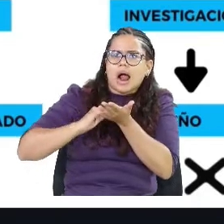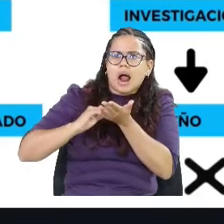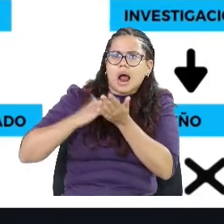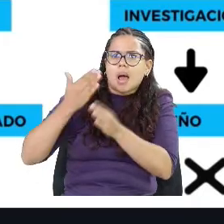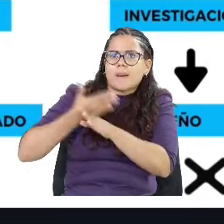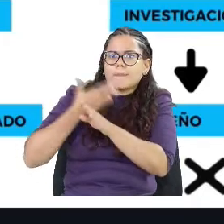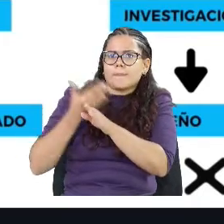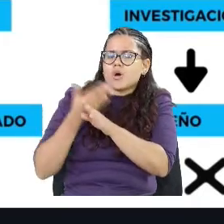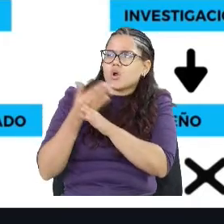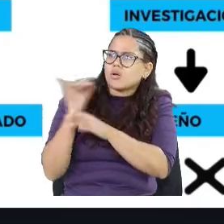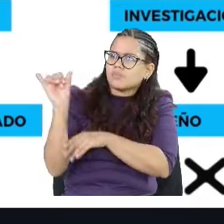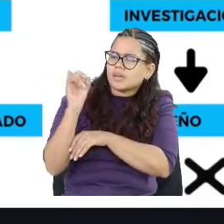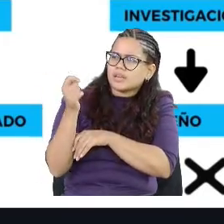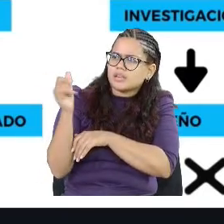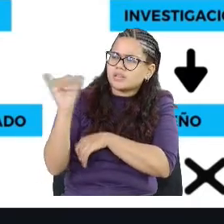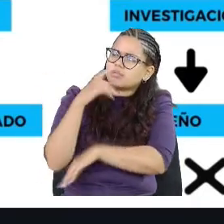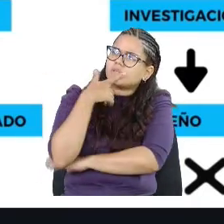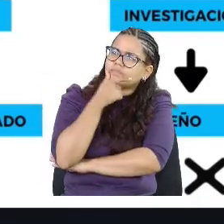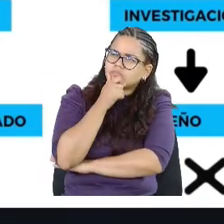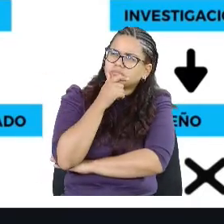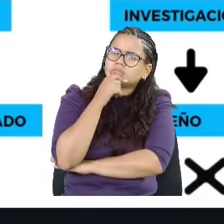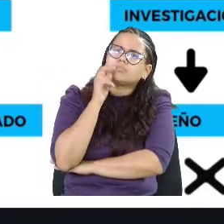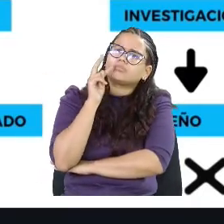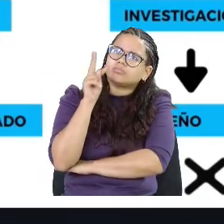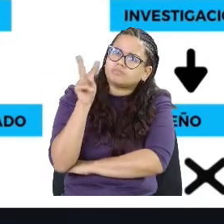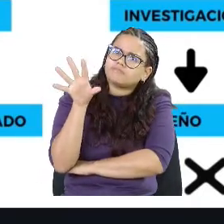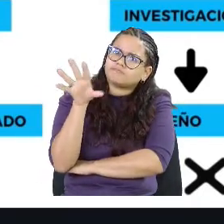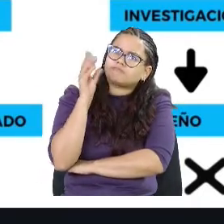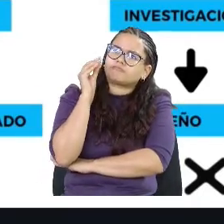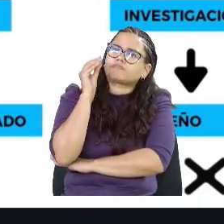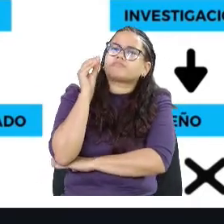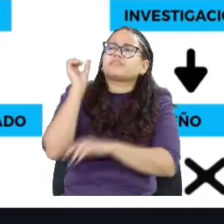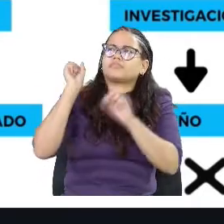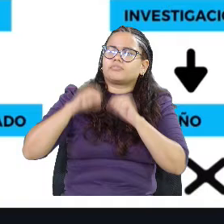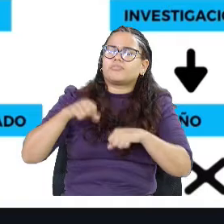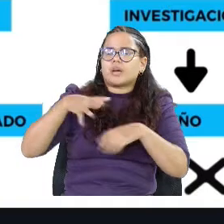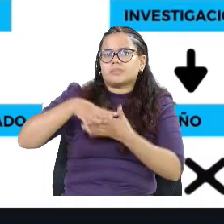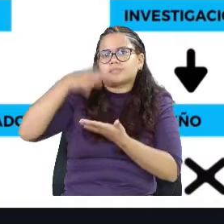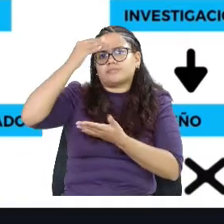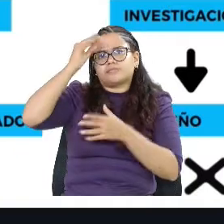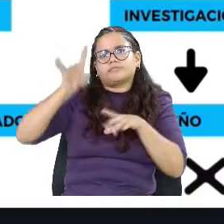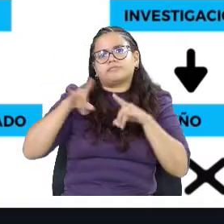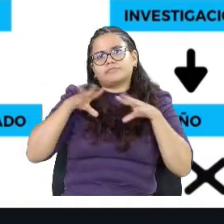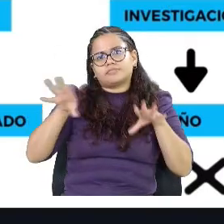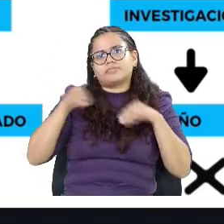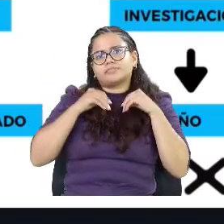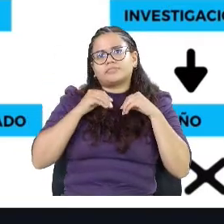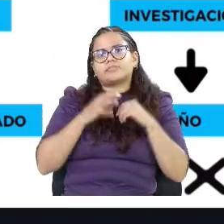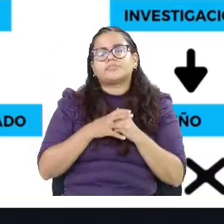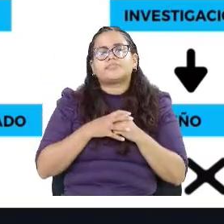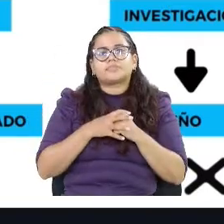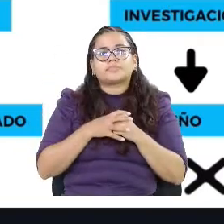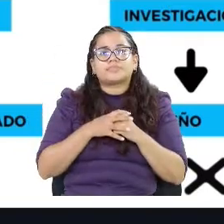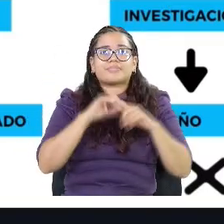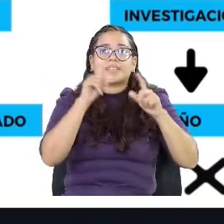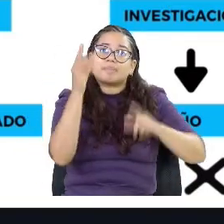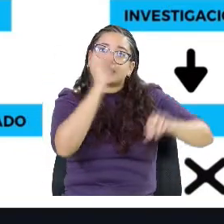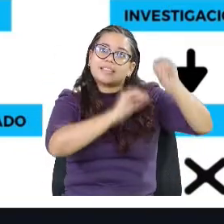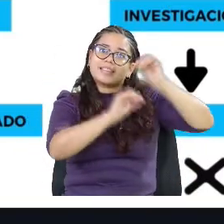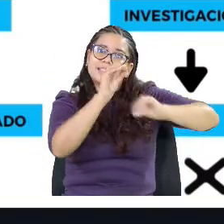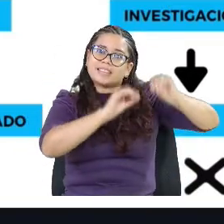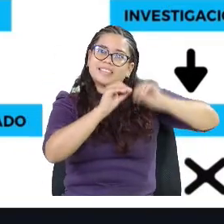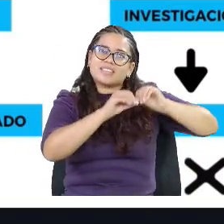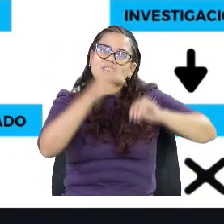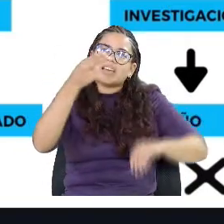problemas similares y en los que nosotros nos podemos inspirar. El diseño es prácticamente la hipótesis, es la